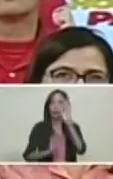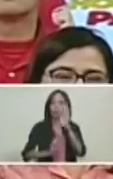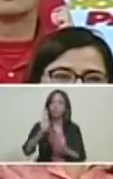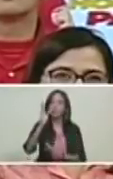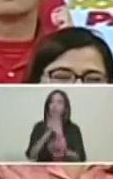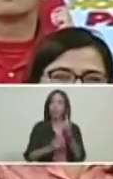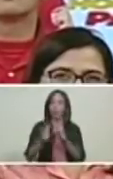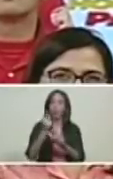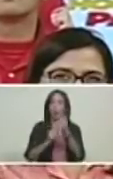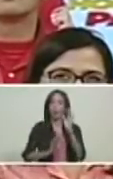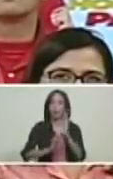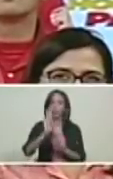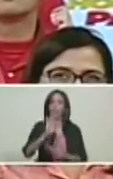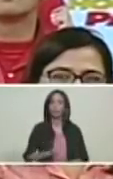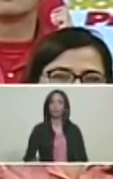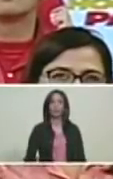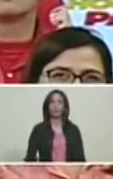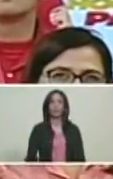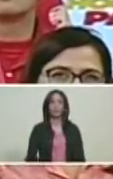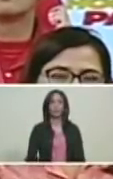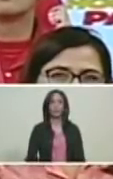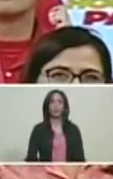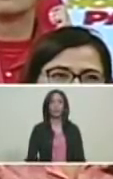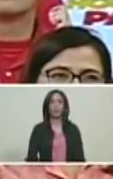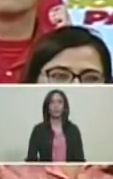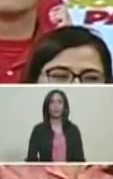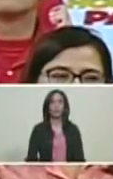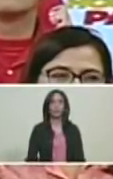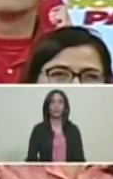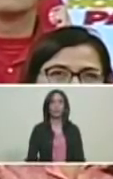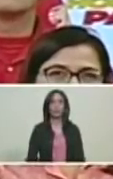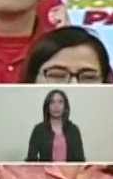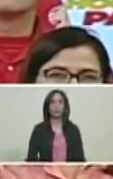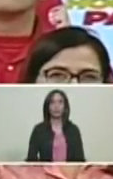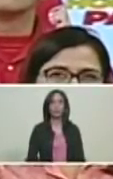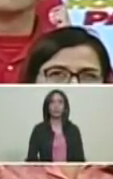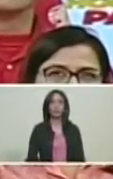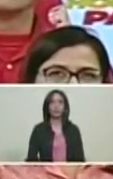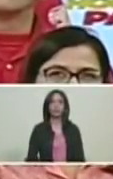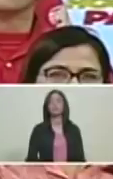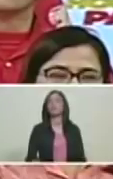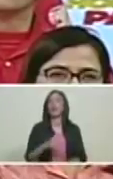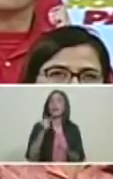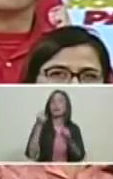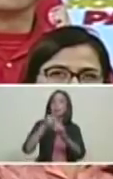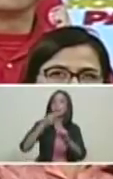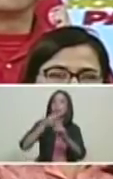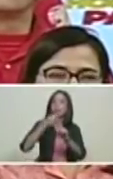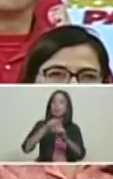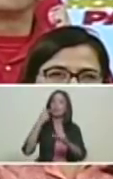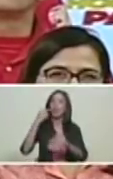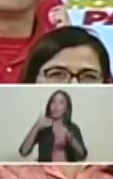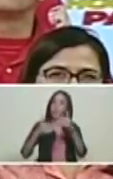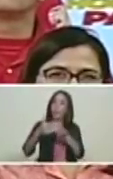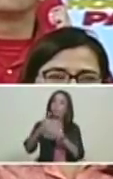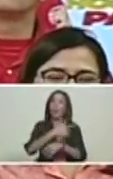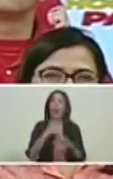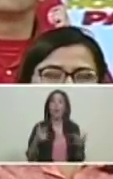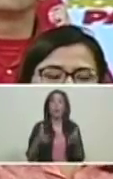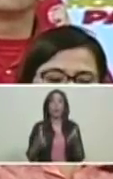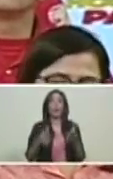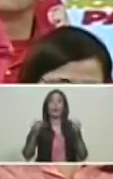crecimiento y prosperidad económica. La batalla social no ha terminado, ha sido exitosa, es